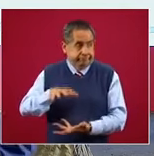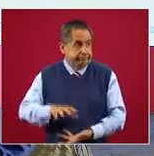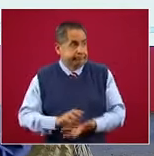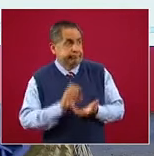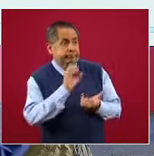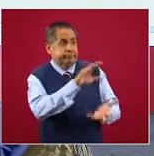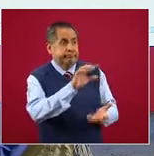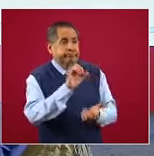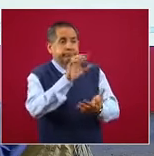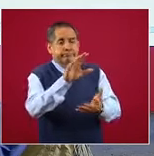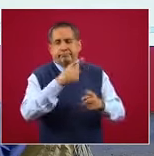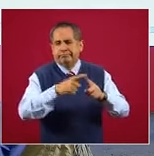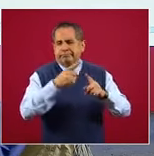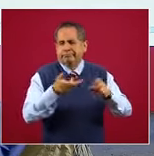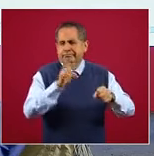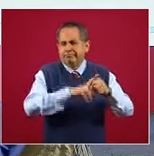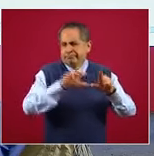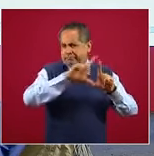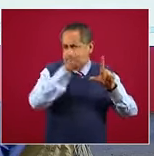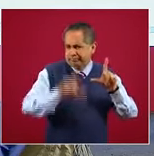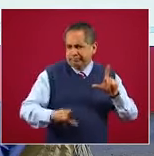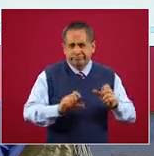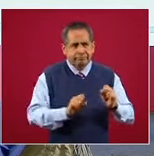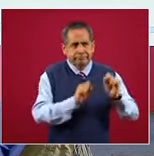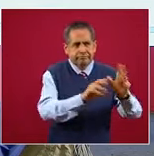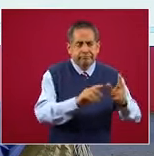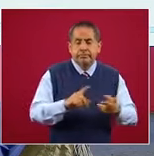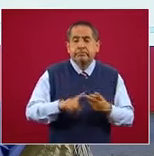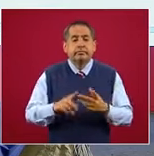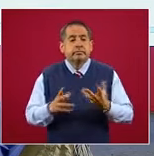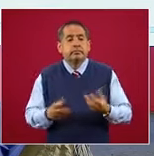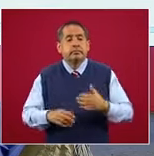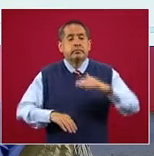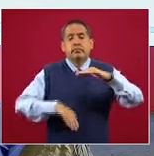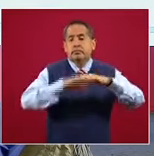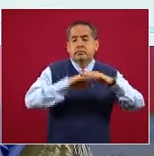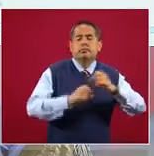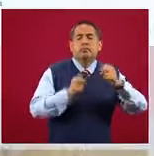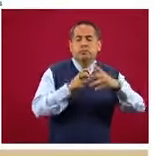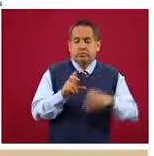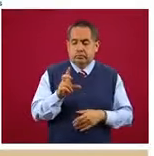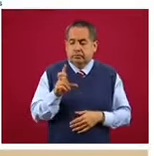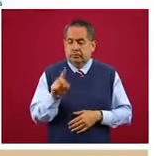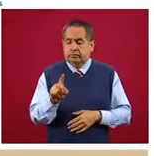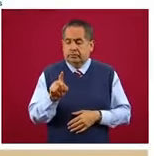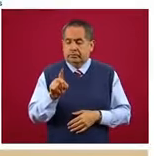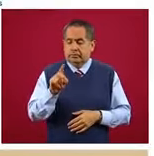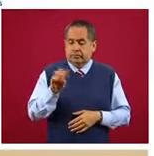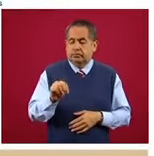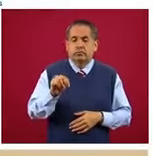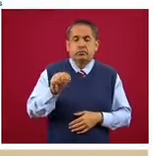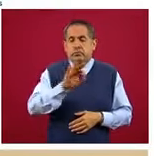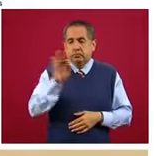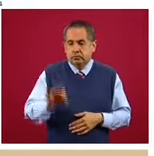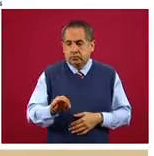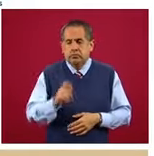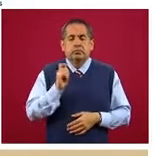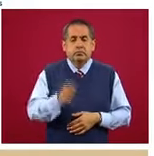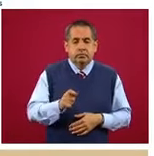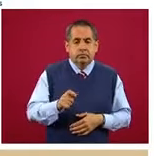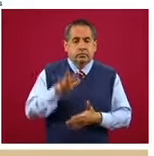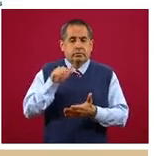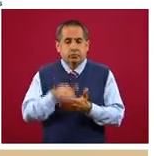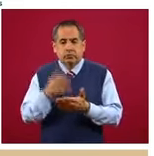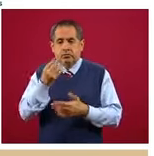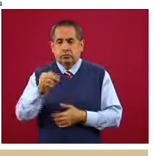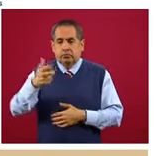sean enviadas. Y aquí vemos que hay un 39% de ocupación a nivel nacional, lo cual deja 5.908